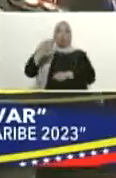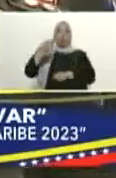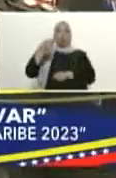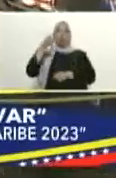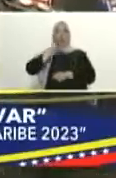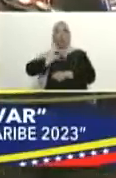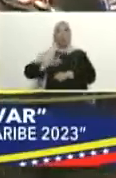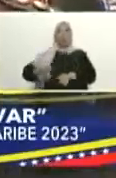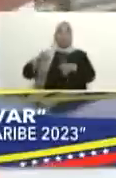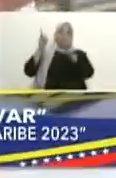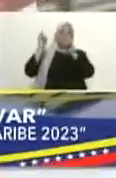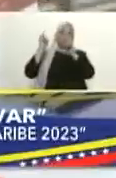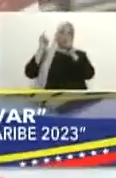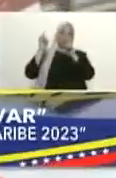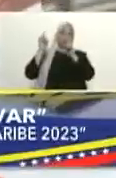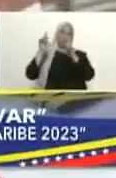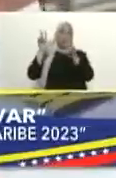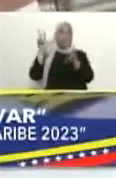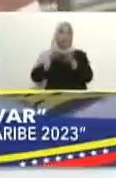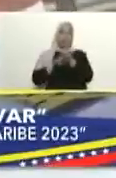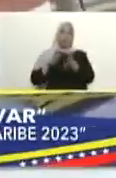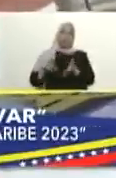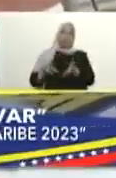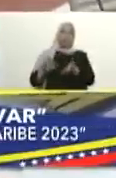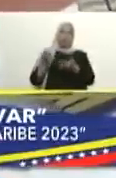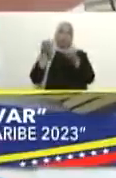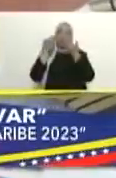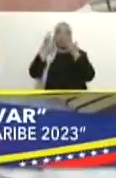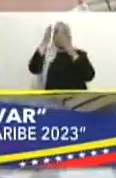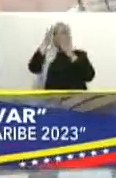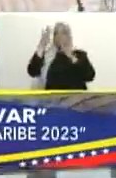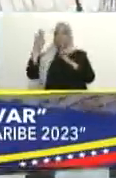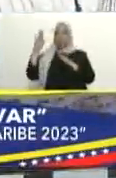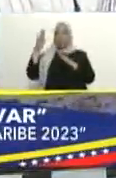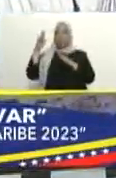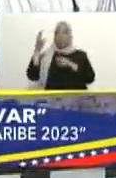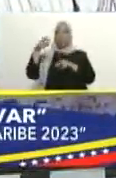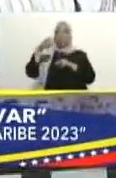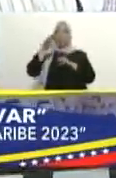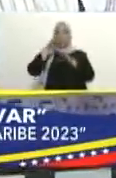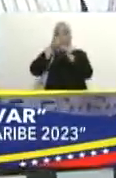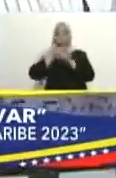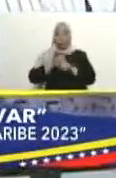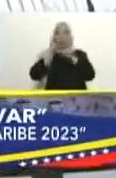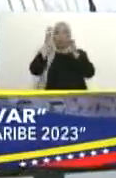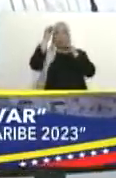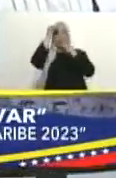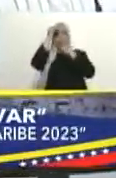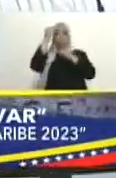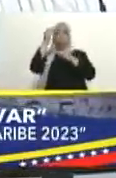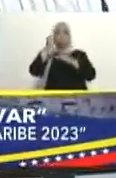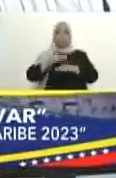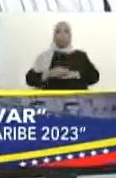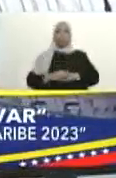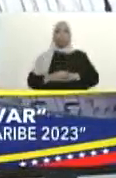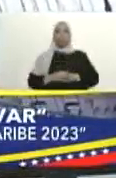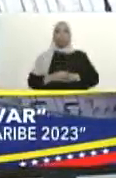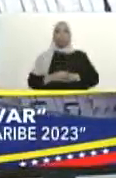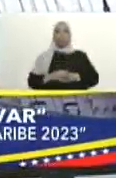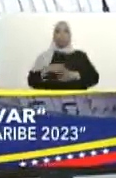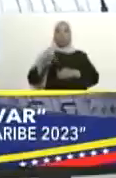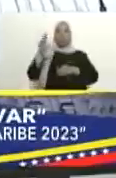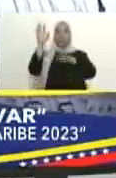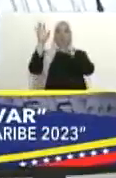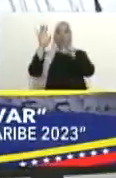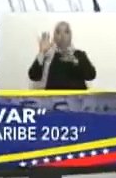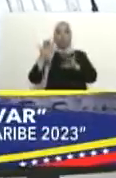Autorizado. ¡Vista! ¡Fin! ¡A discre! ¡Chum! Invocación y bendición